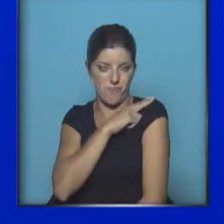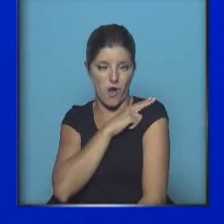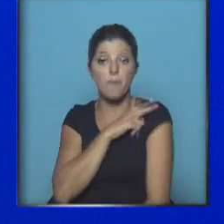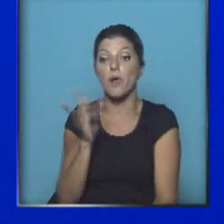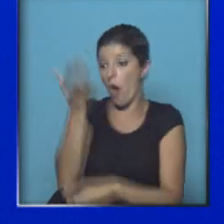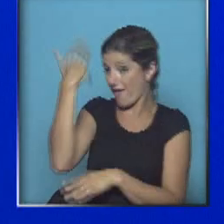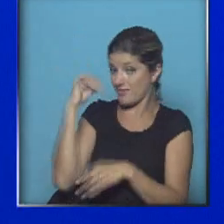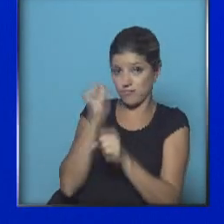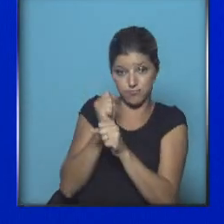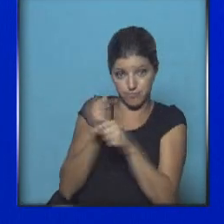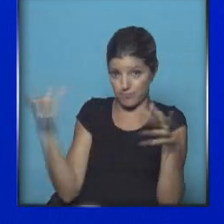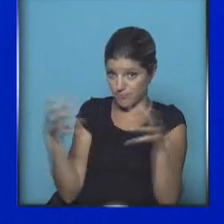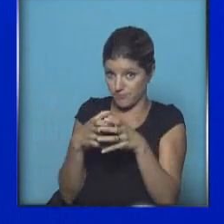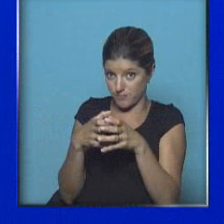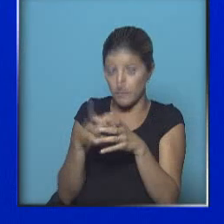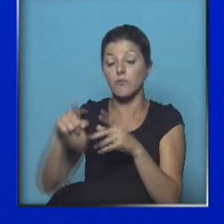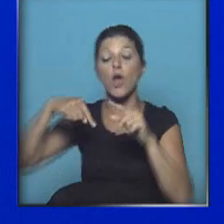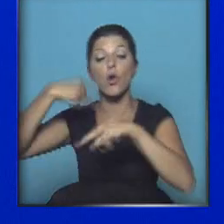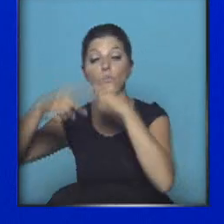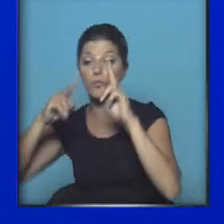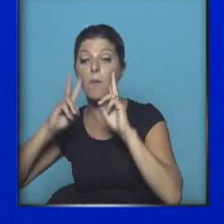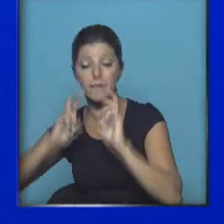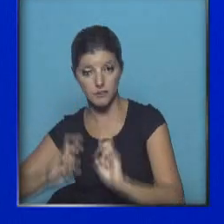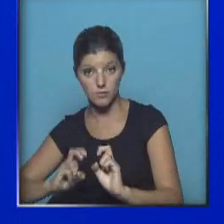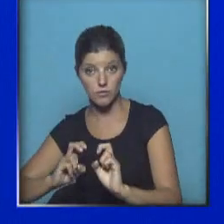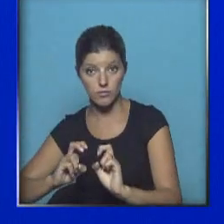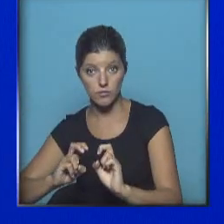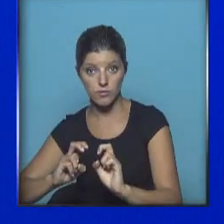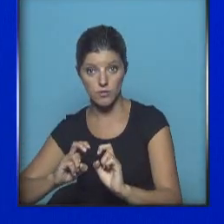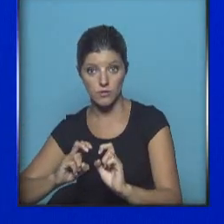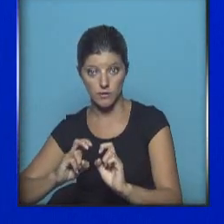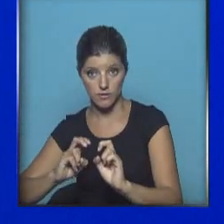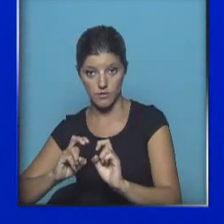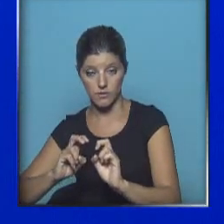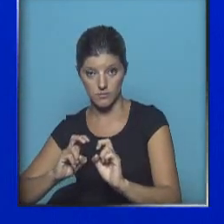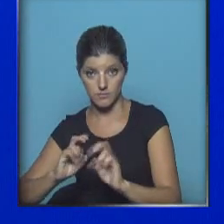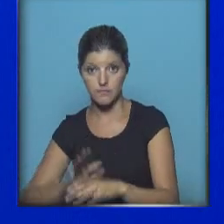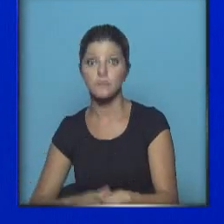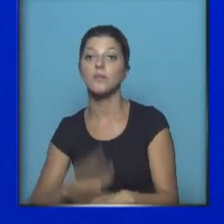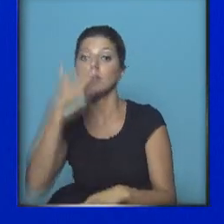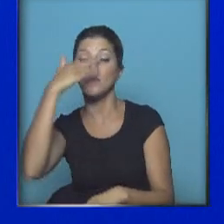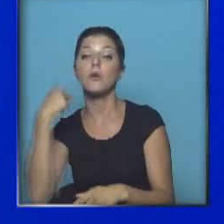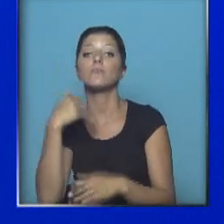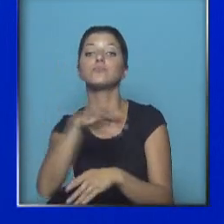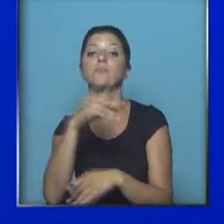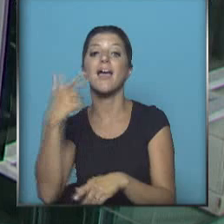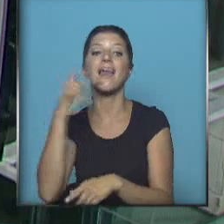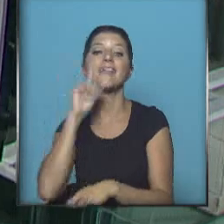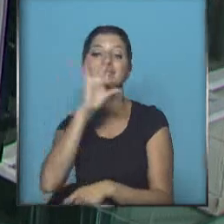en ese momento. Él sigue en la causa y deja la dirección de la causa a la Secretaría de